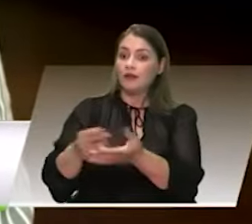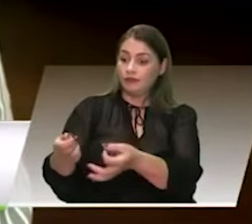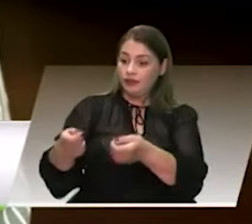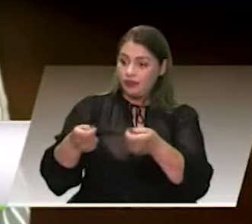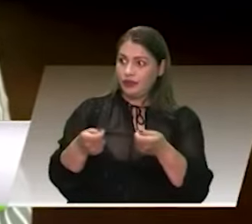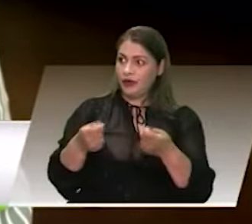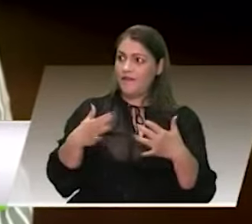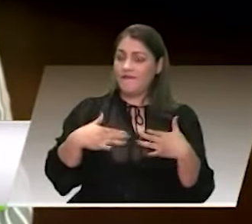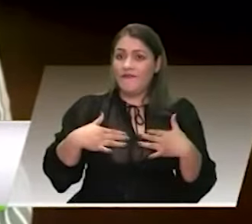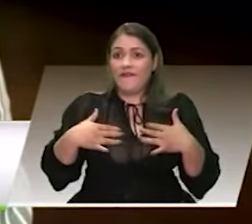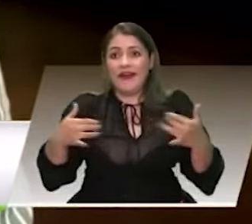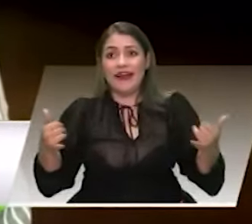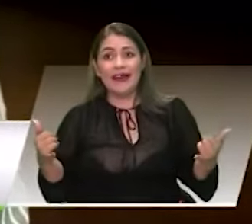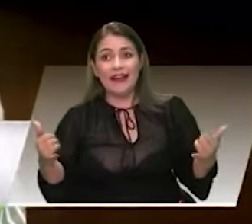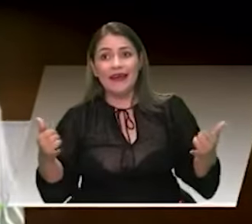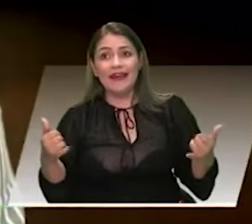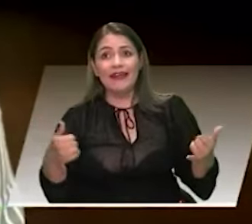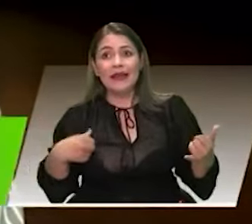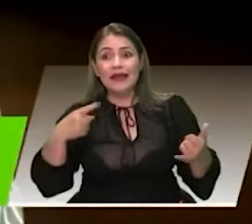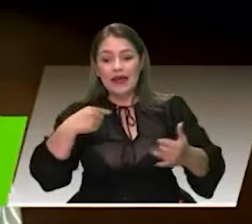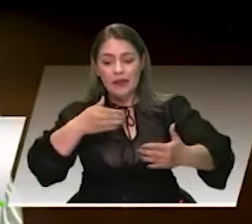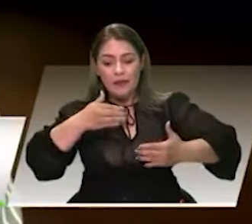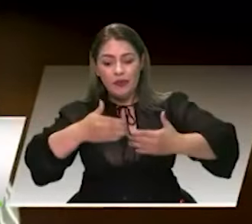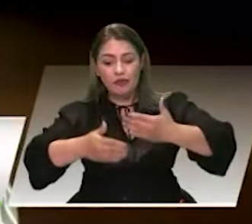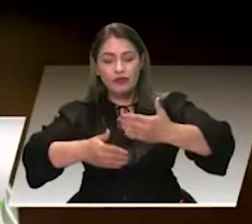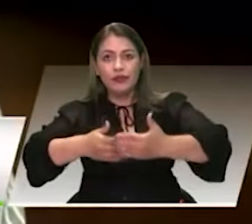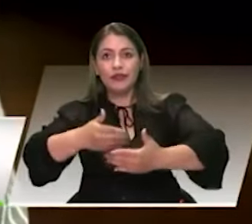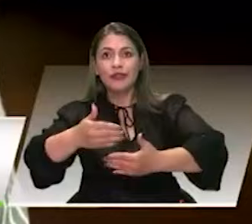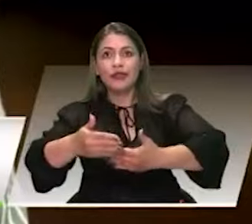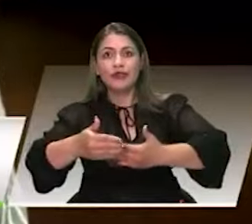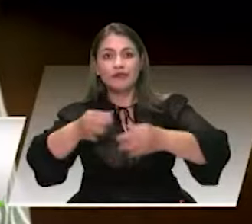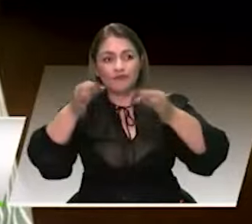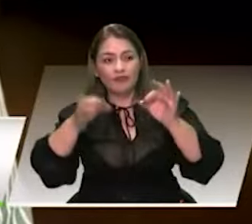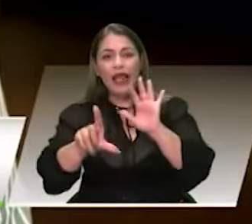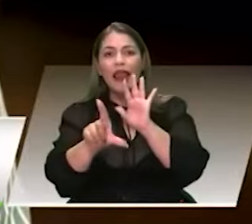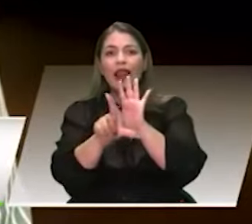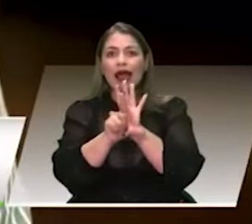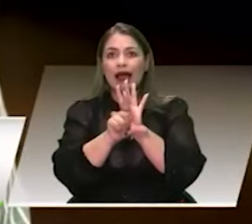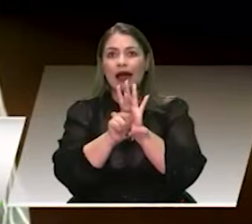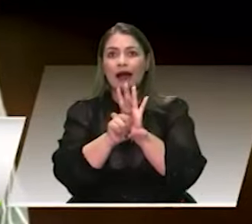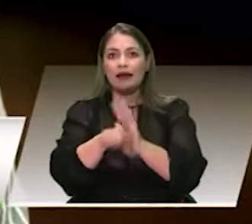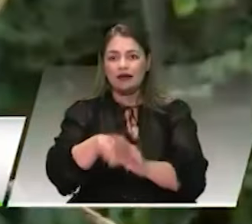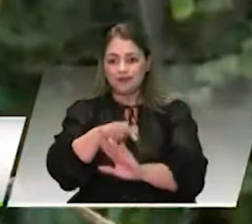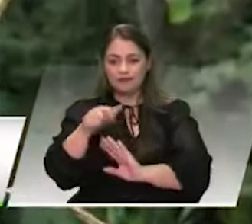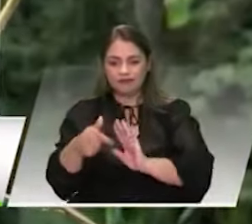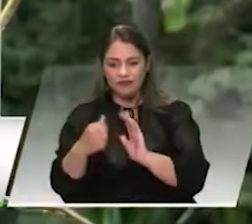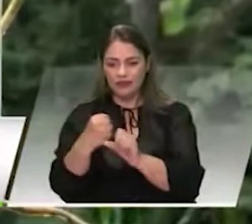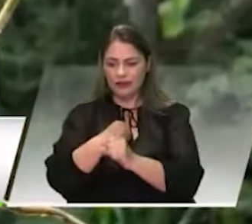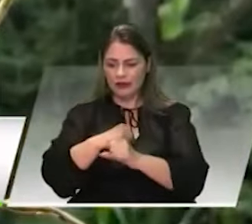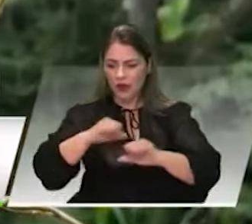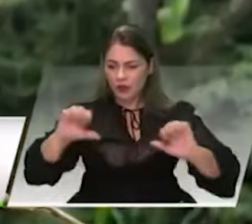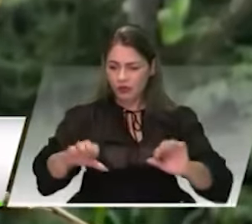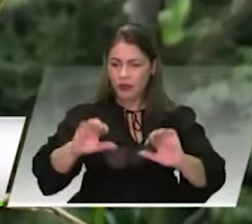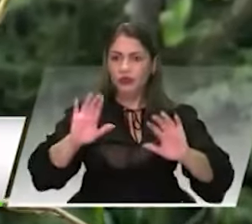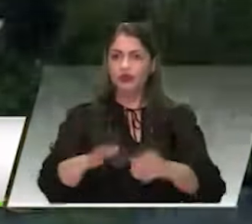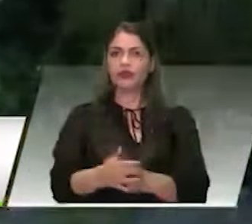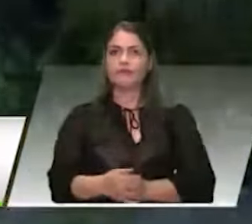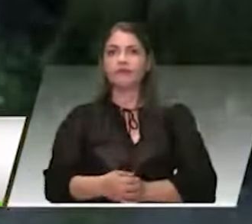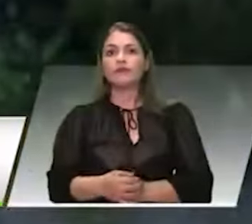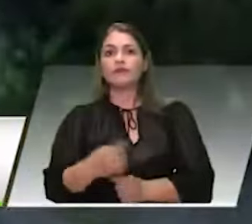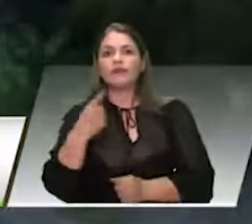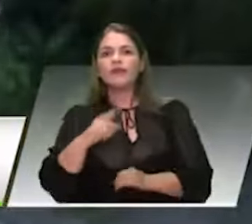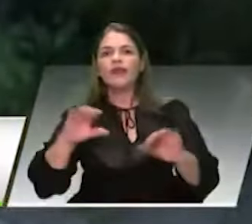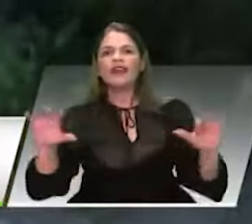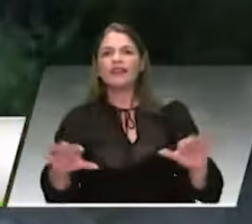es el primer paso hacia la formalización completa de toda nuestra actividad. Con esas acciones, Core Antioquia aporta